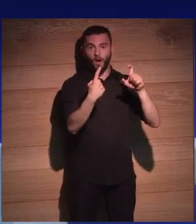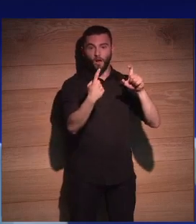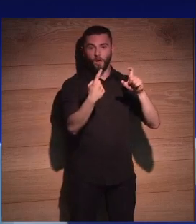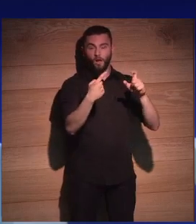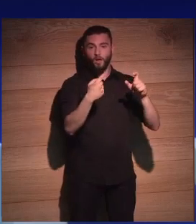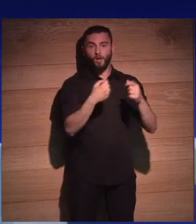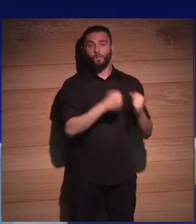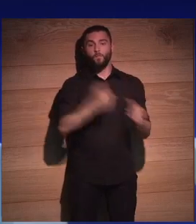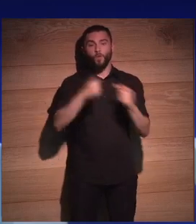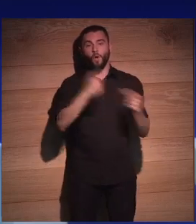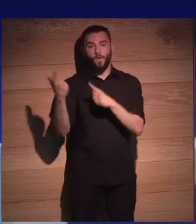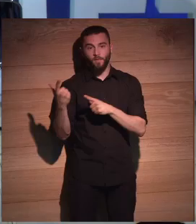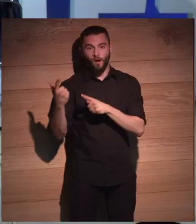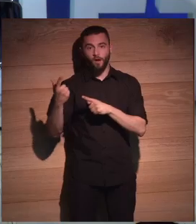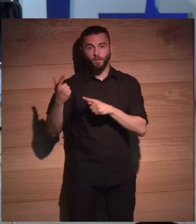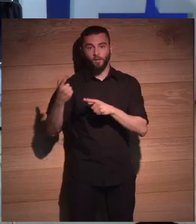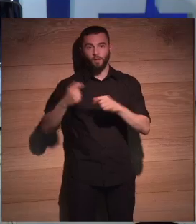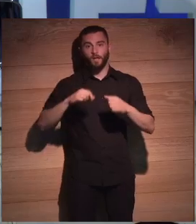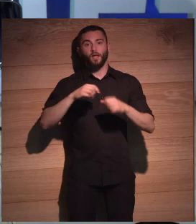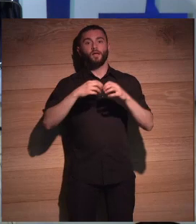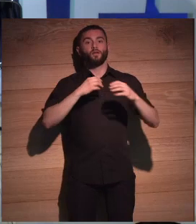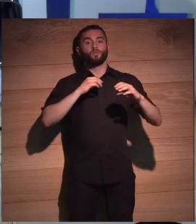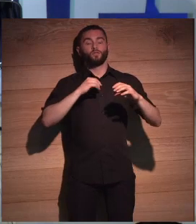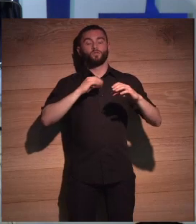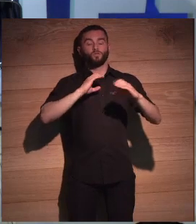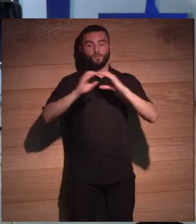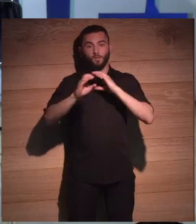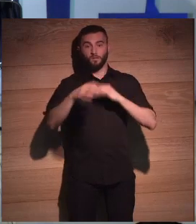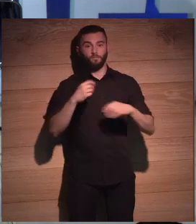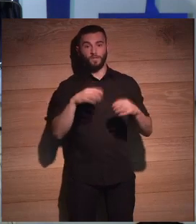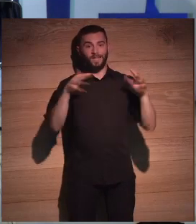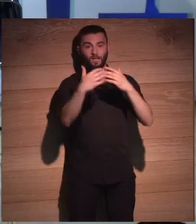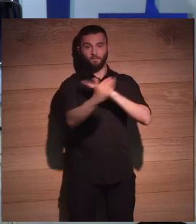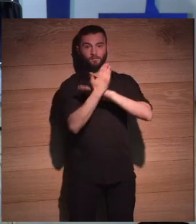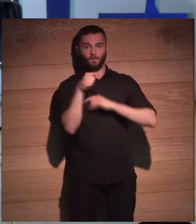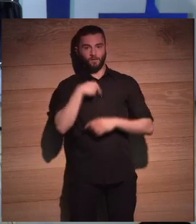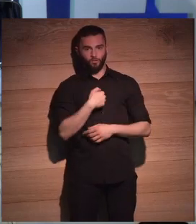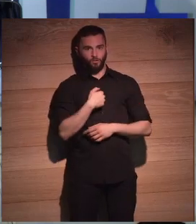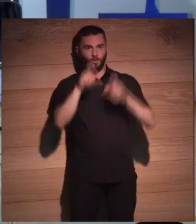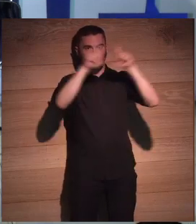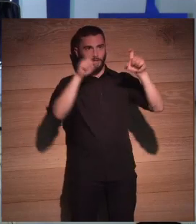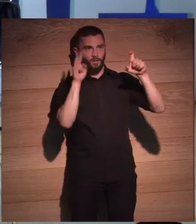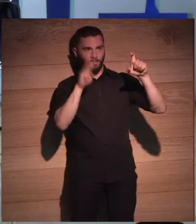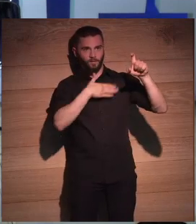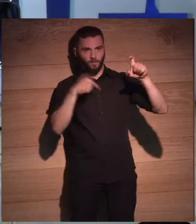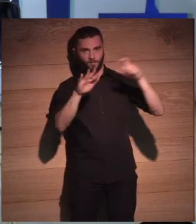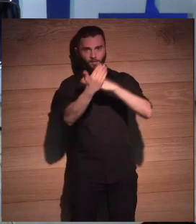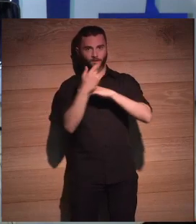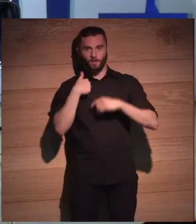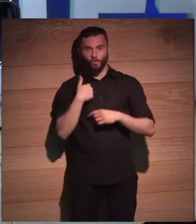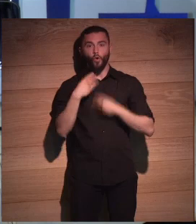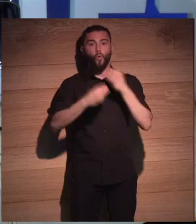de telecomunicaciones, que me enseñaba el internet que esa empresa quería que yo pudiera ver, y usando como